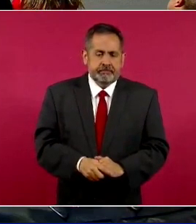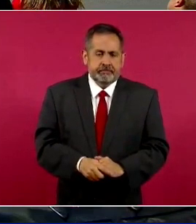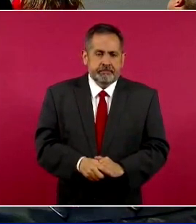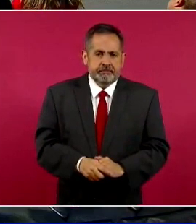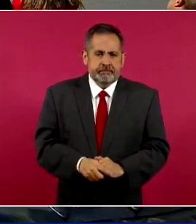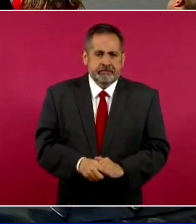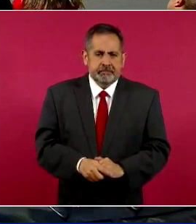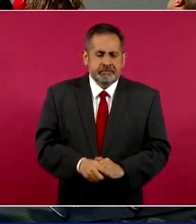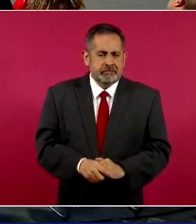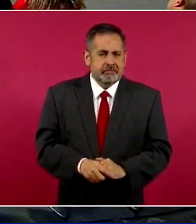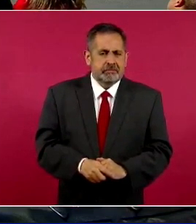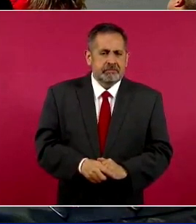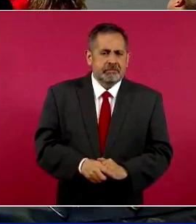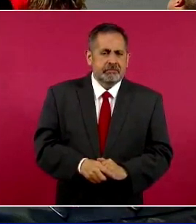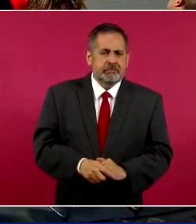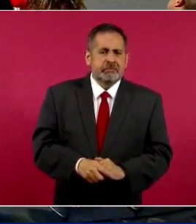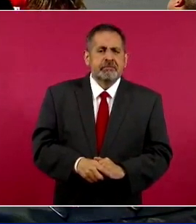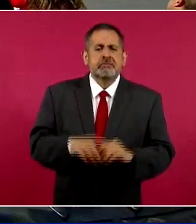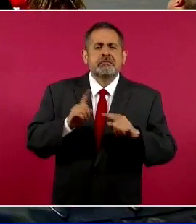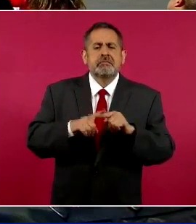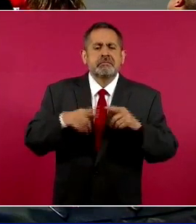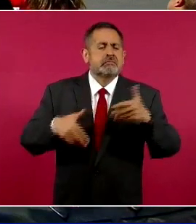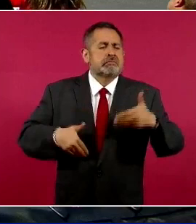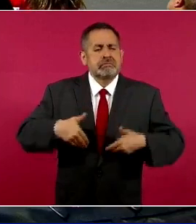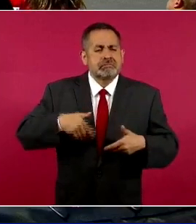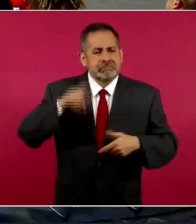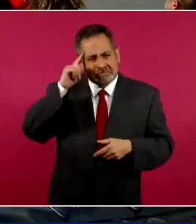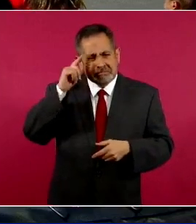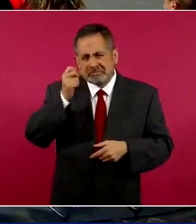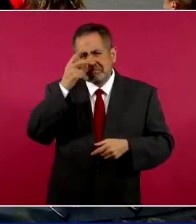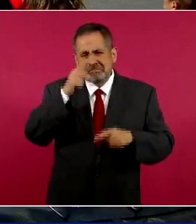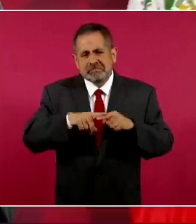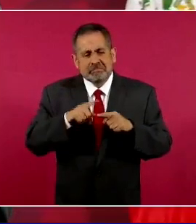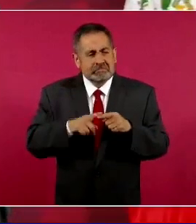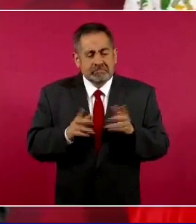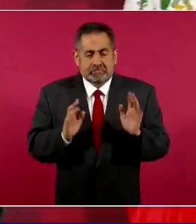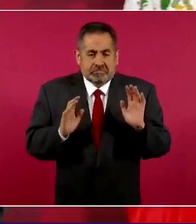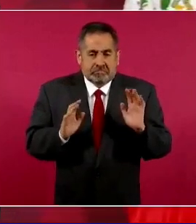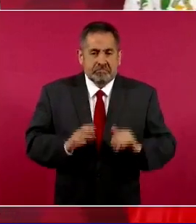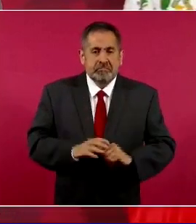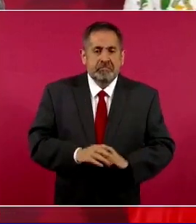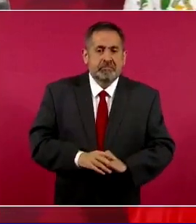¿Quiénes son los que están molestos?